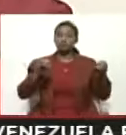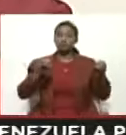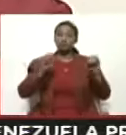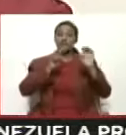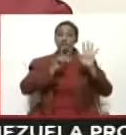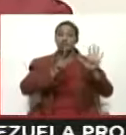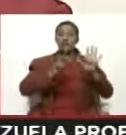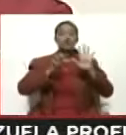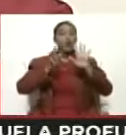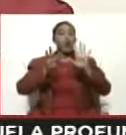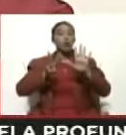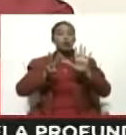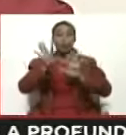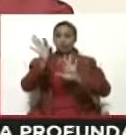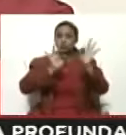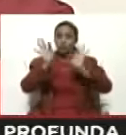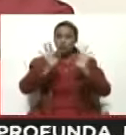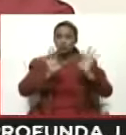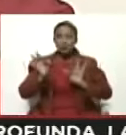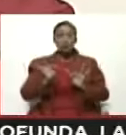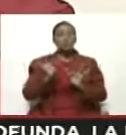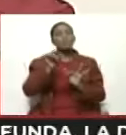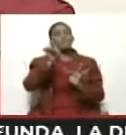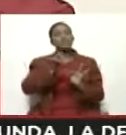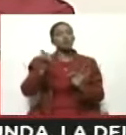8 los Paralímpicos de atletismo.